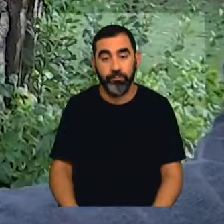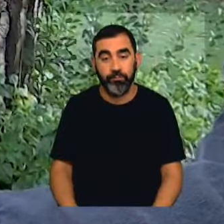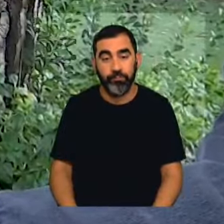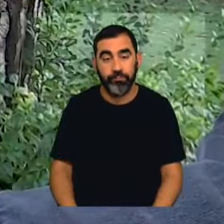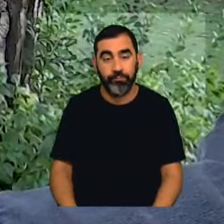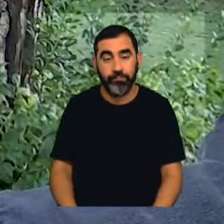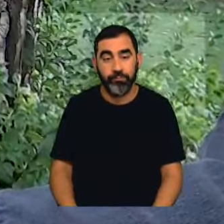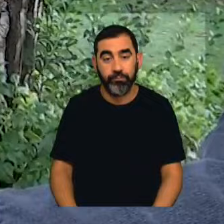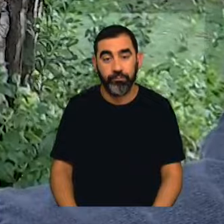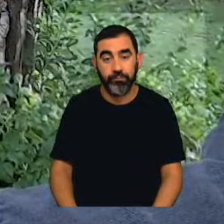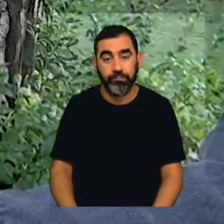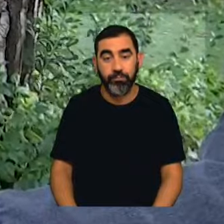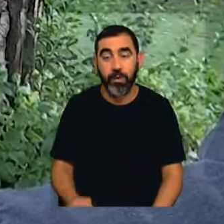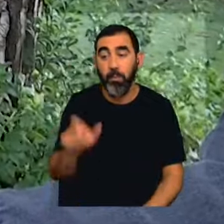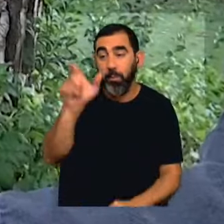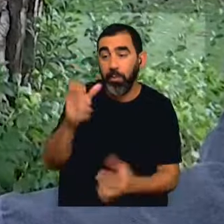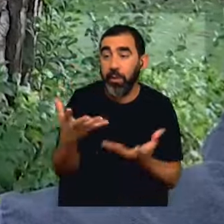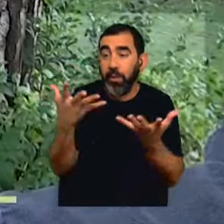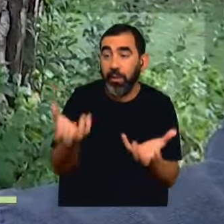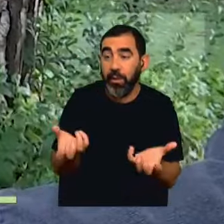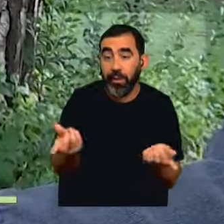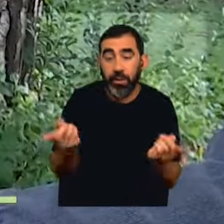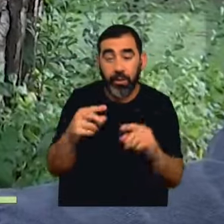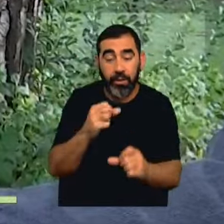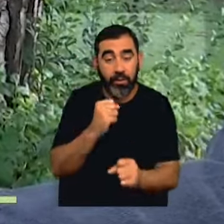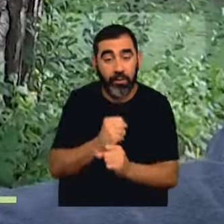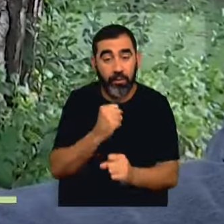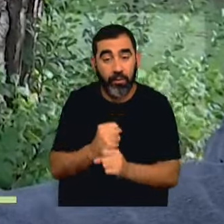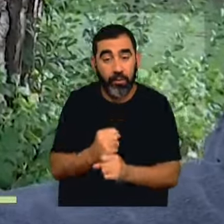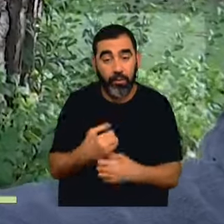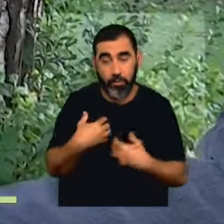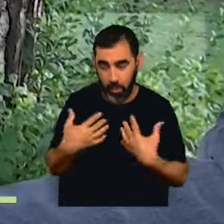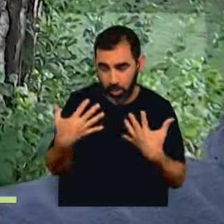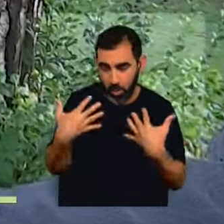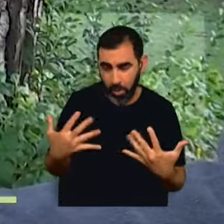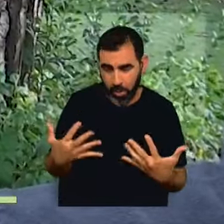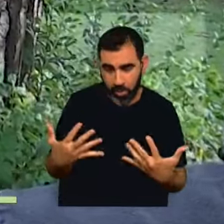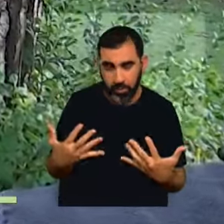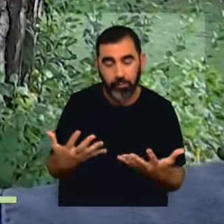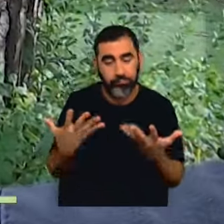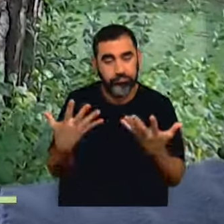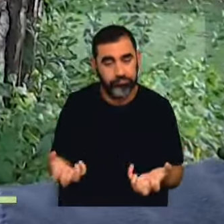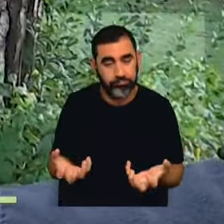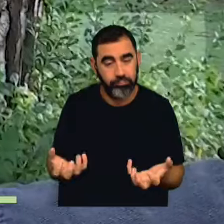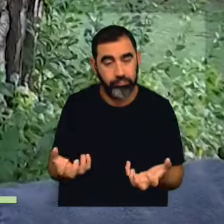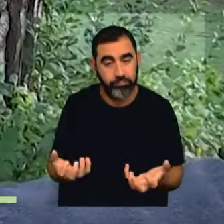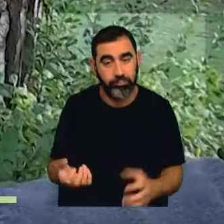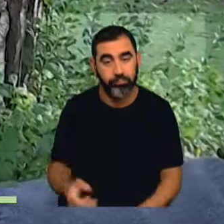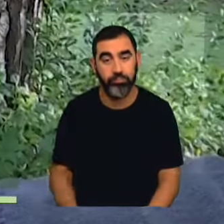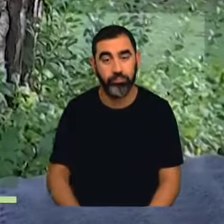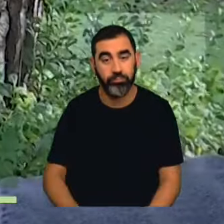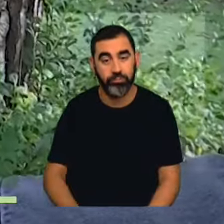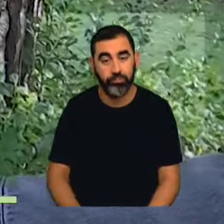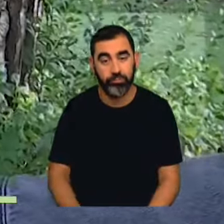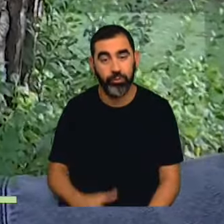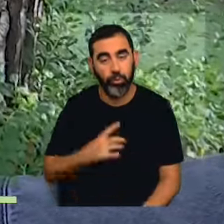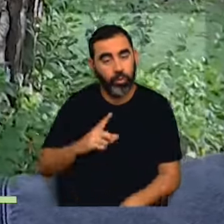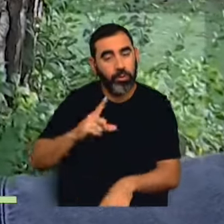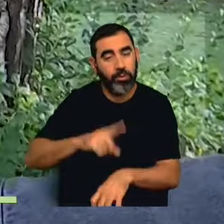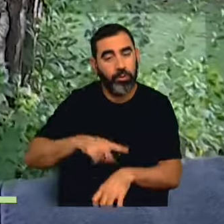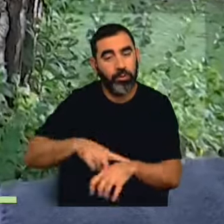aquella persona que de pronto quiere volver a trabajar porque se siente que puede que quiere que tiene su tiempo